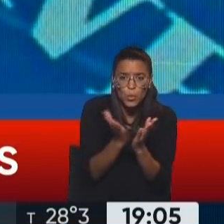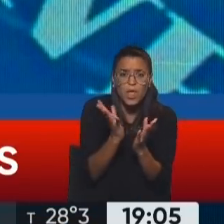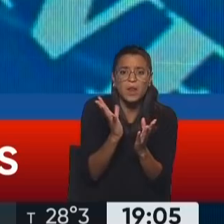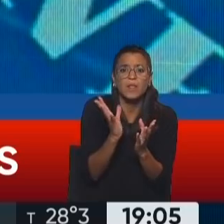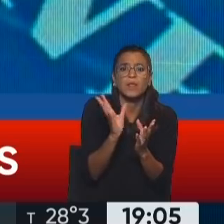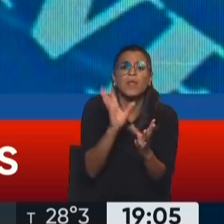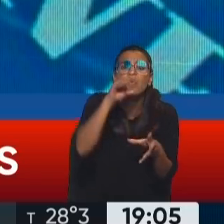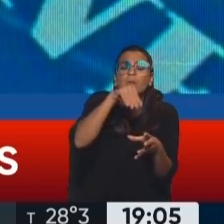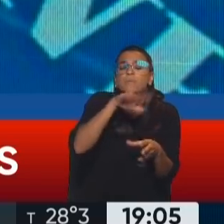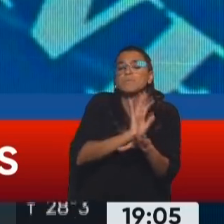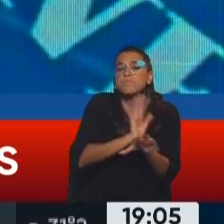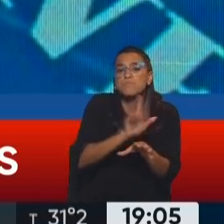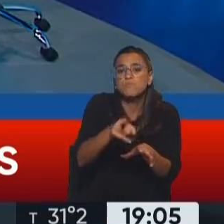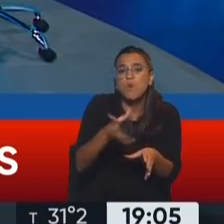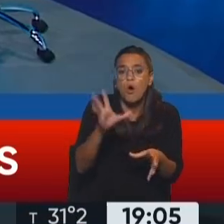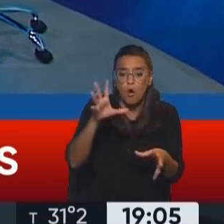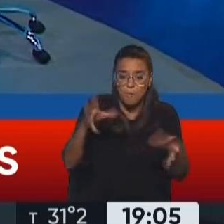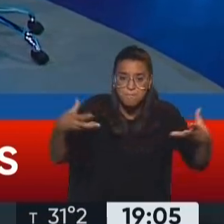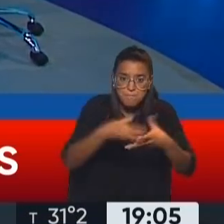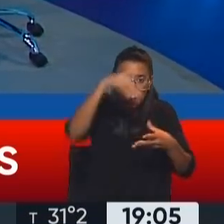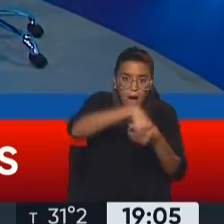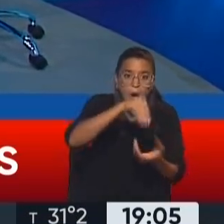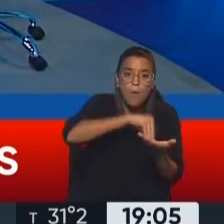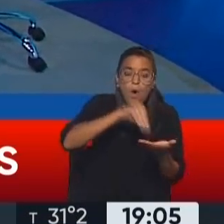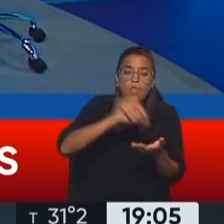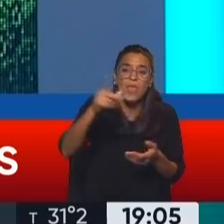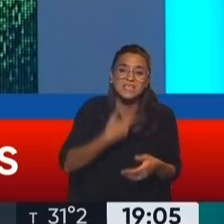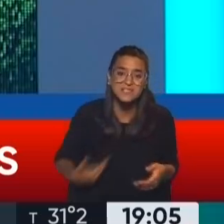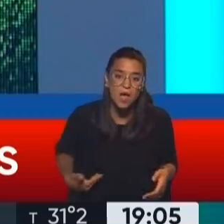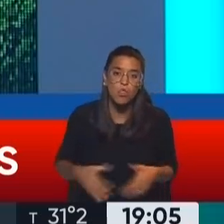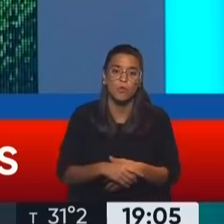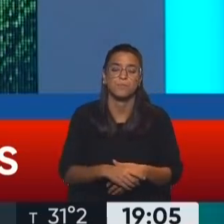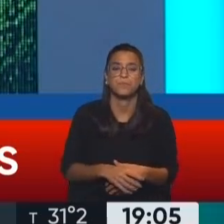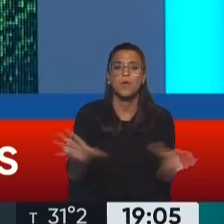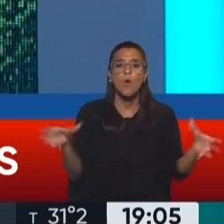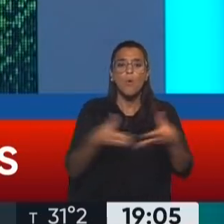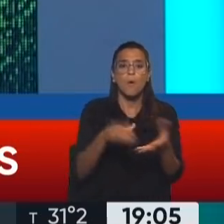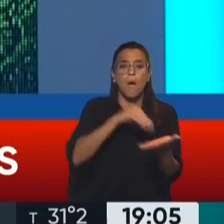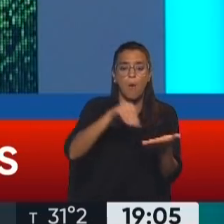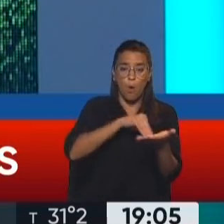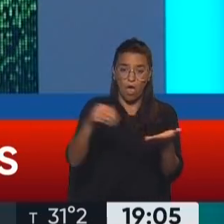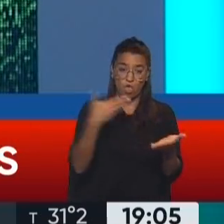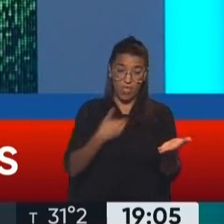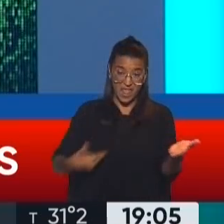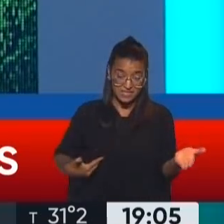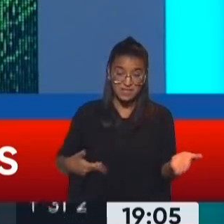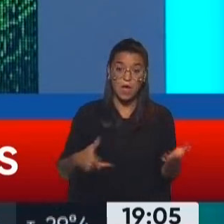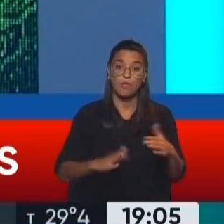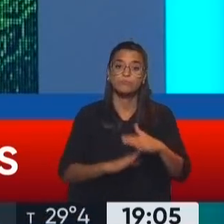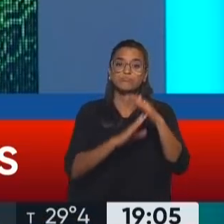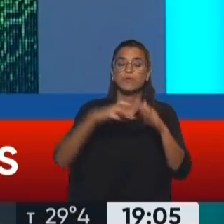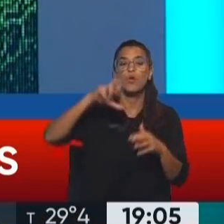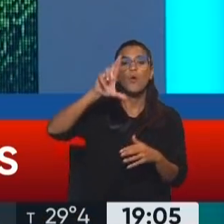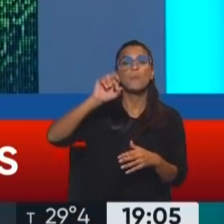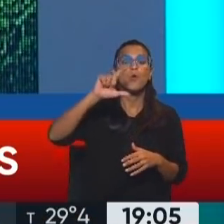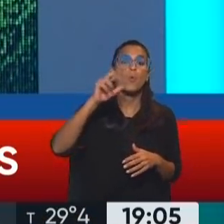de lo que es ser miembro de abogados o abogadas del Estado? El Cuerpo de Abogados del Estado, que está encabezado por el